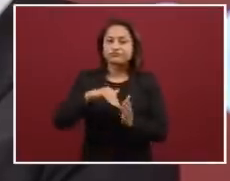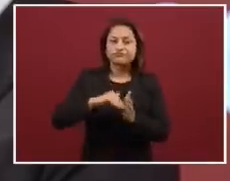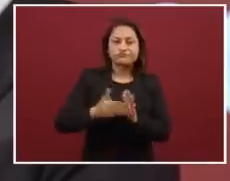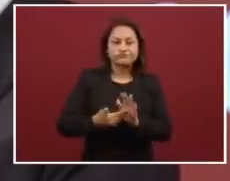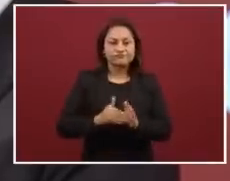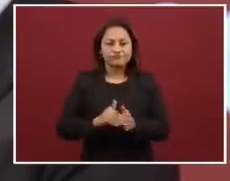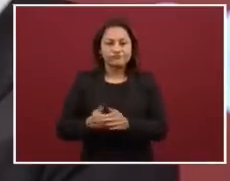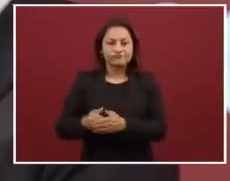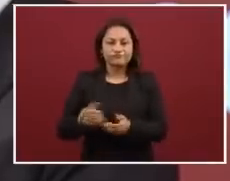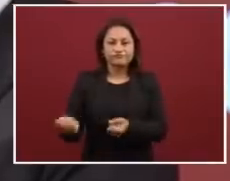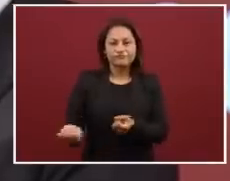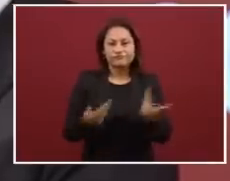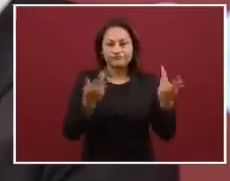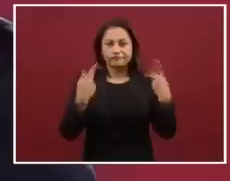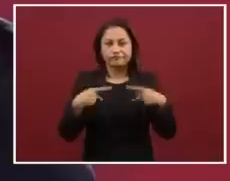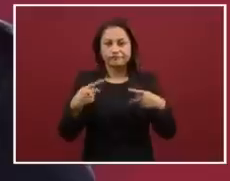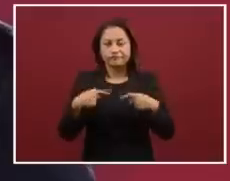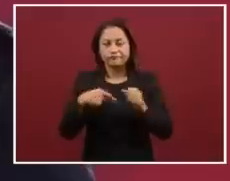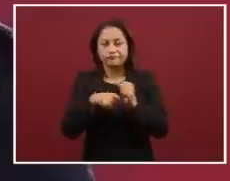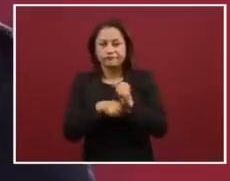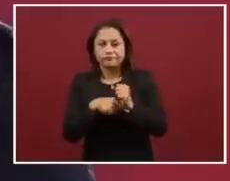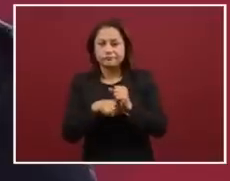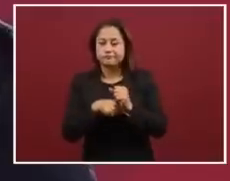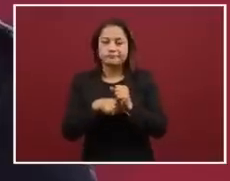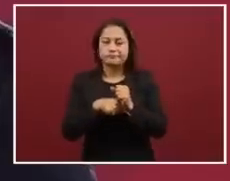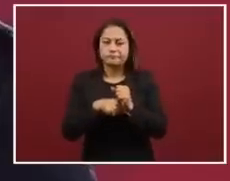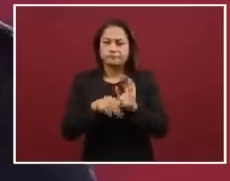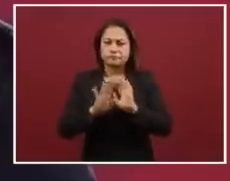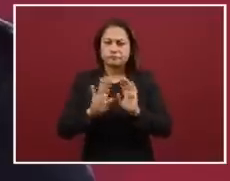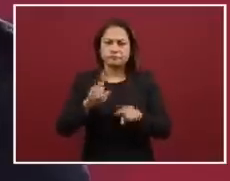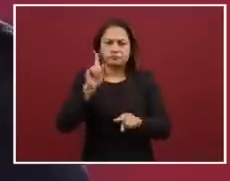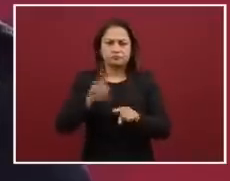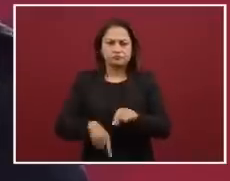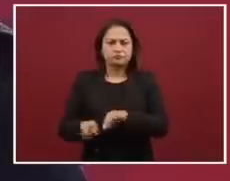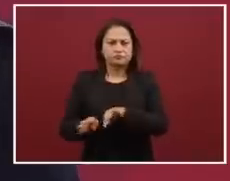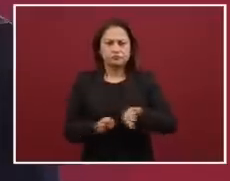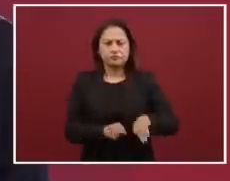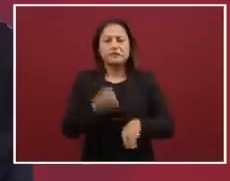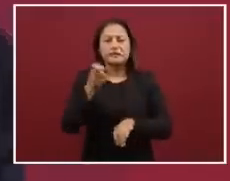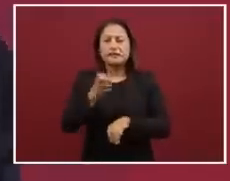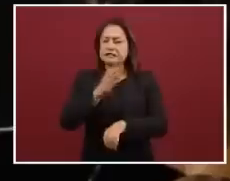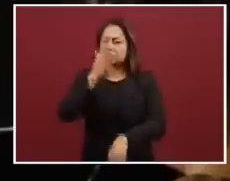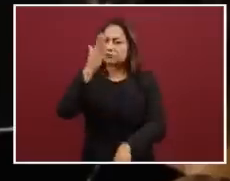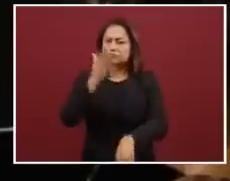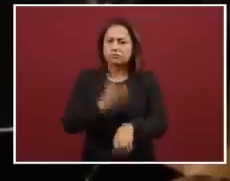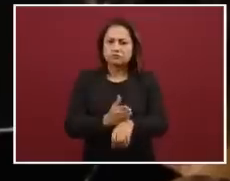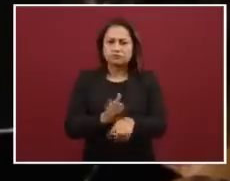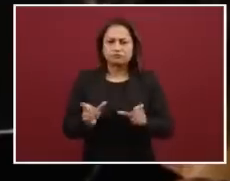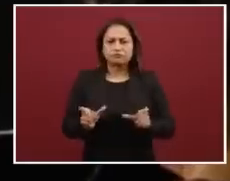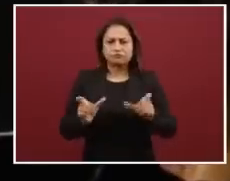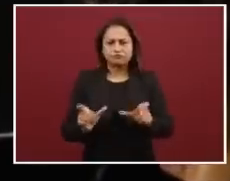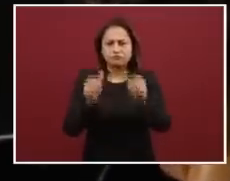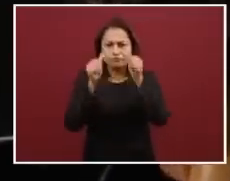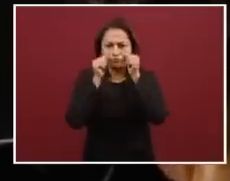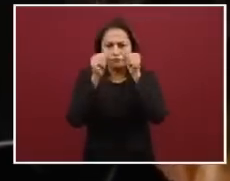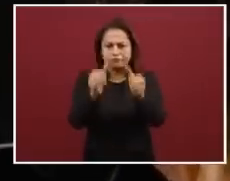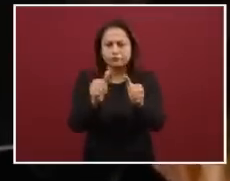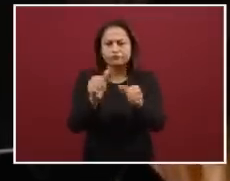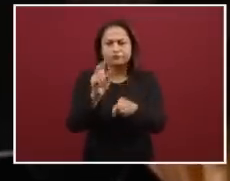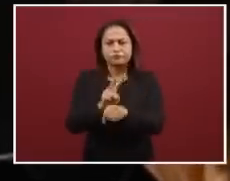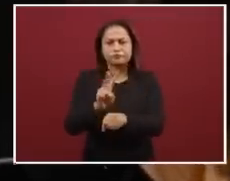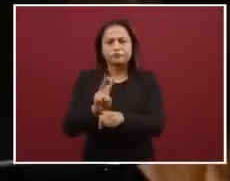que sancionar de acuerdo a la ley. Y además acompaña,